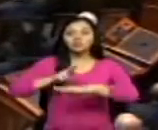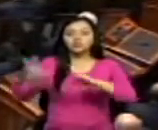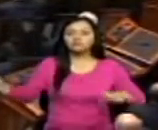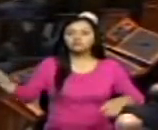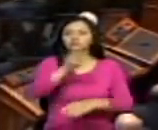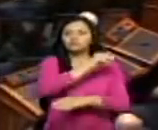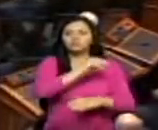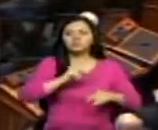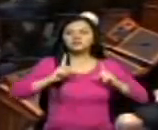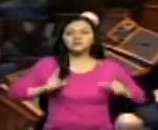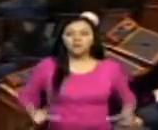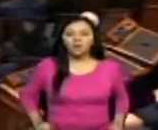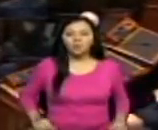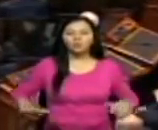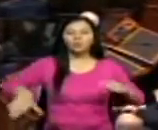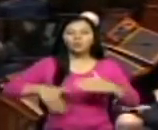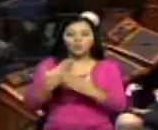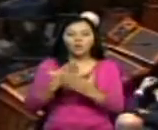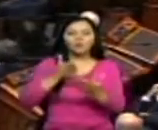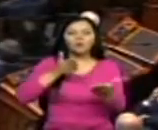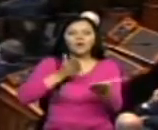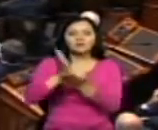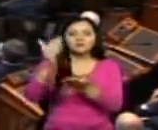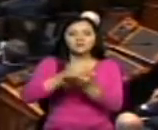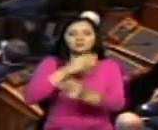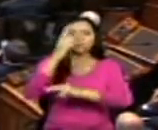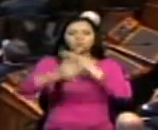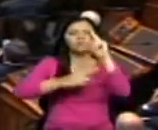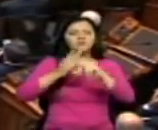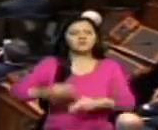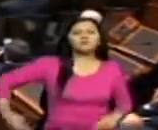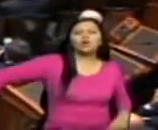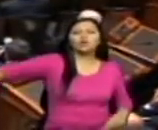salud moderno con acceso universal.